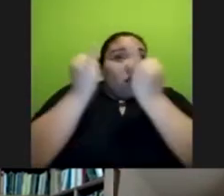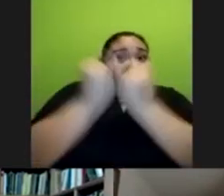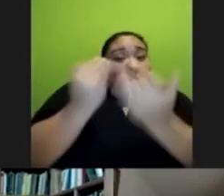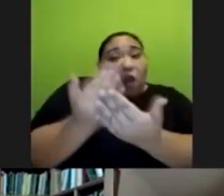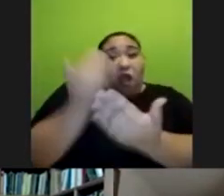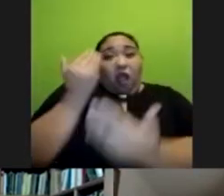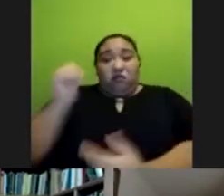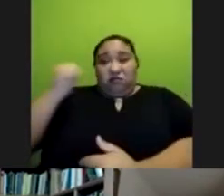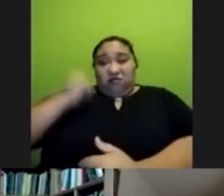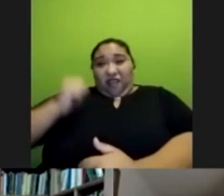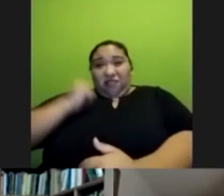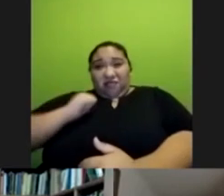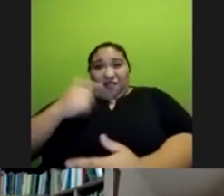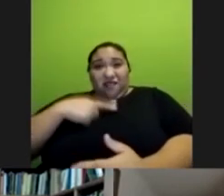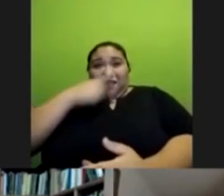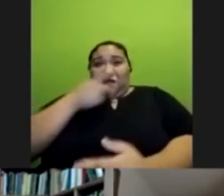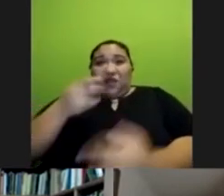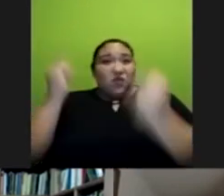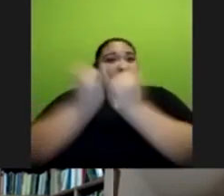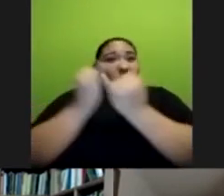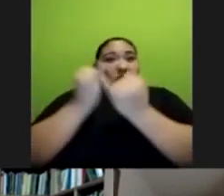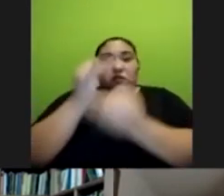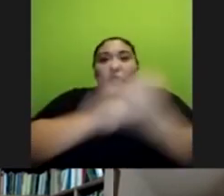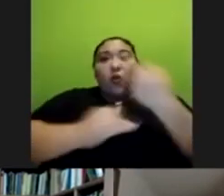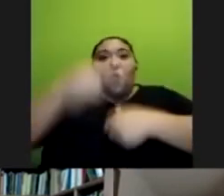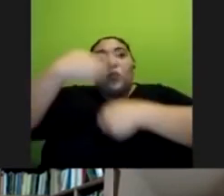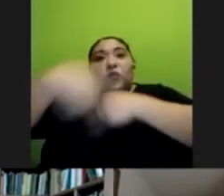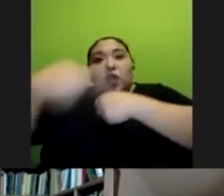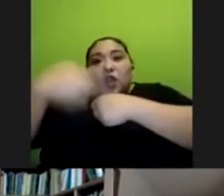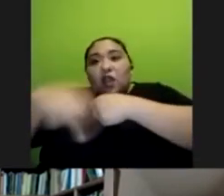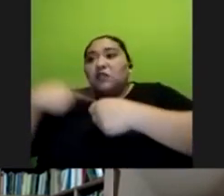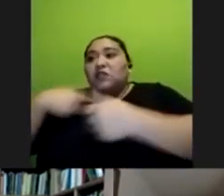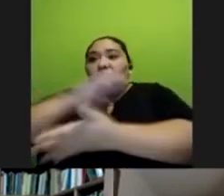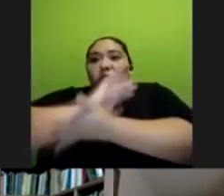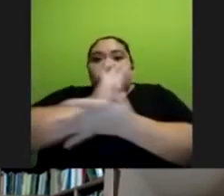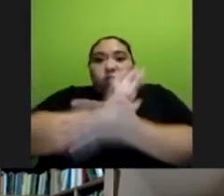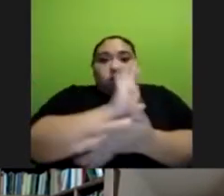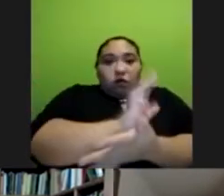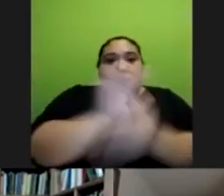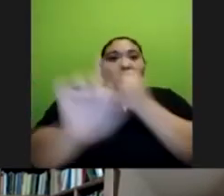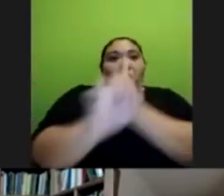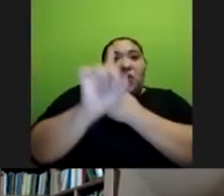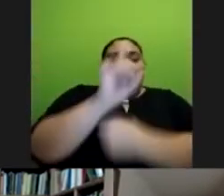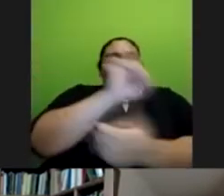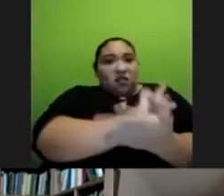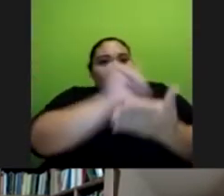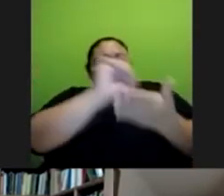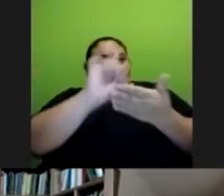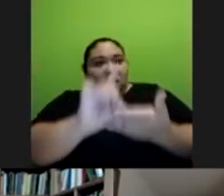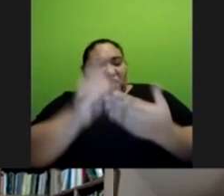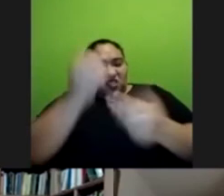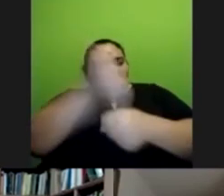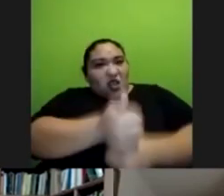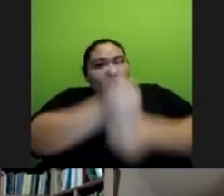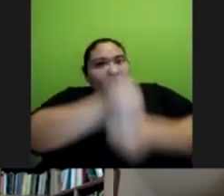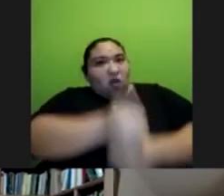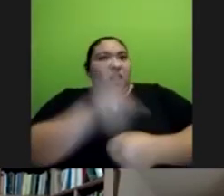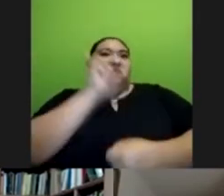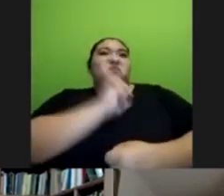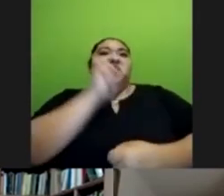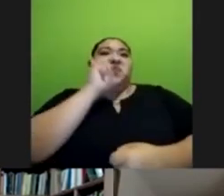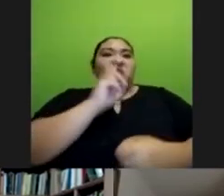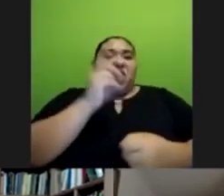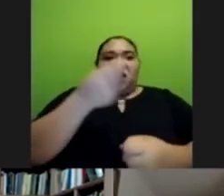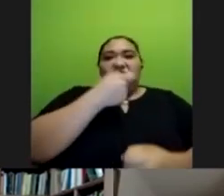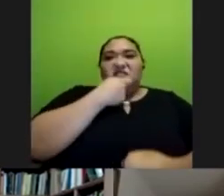de discriminación, los riesgos de violación de derechos que sufren ahora las mujeres o niñas, niños y adolescentes, están reformulados por las